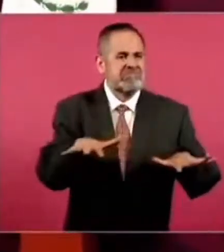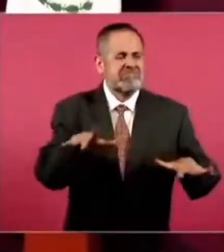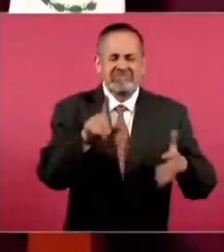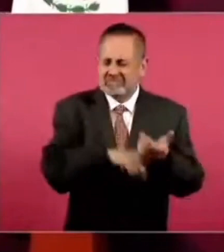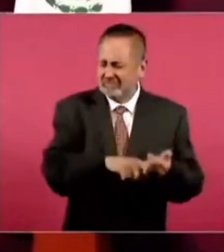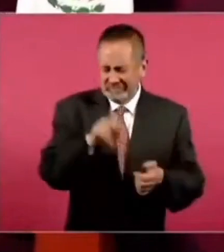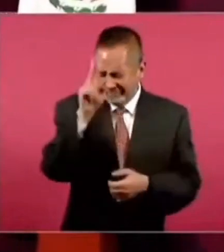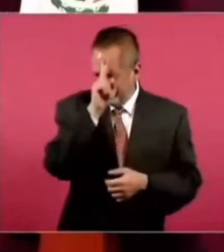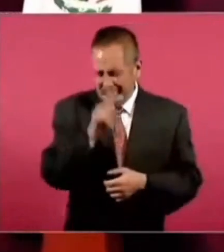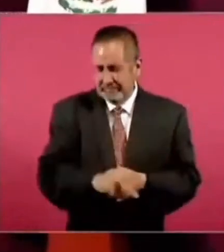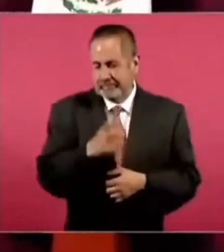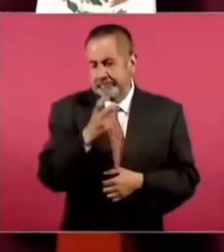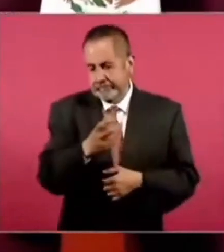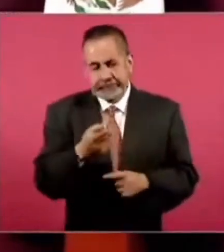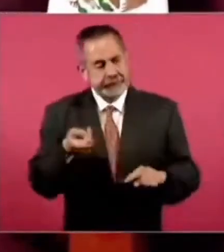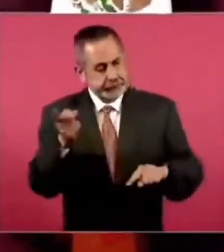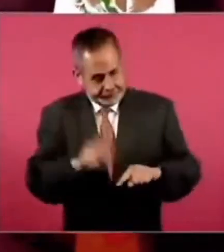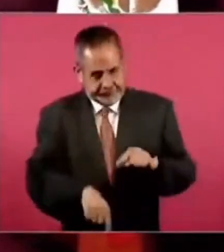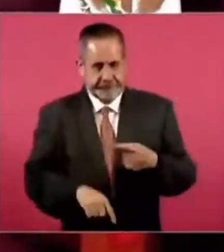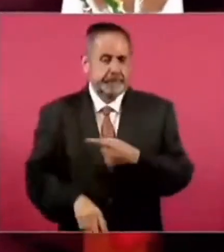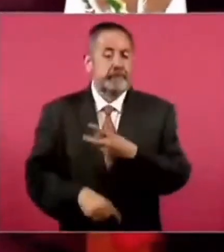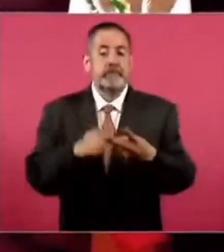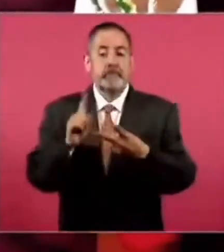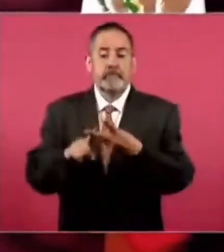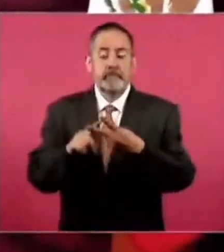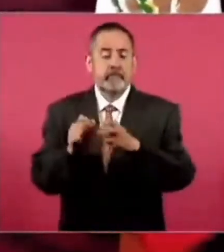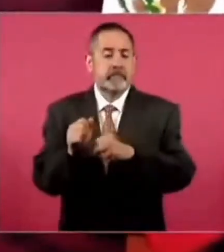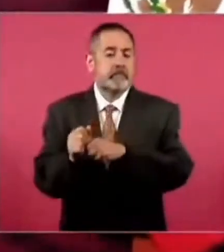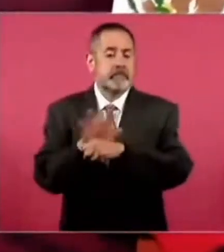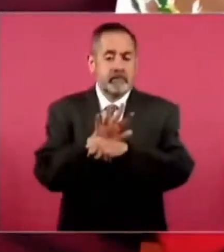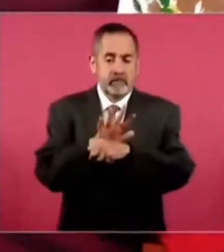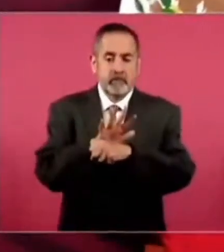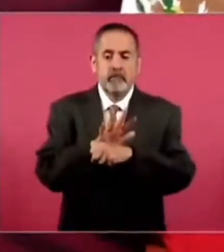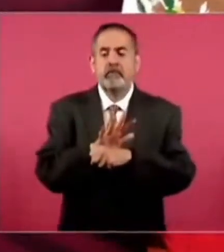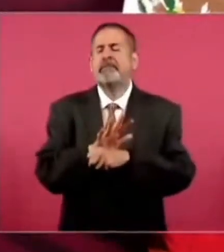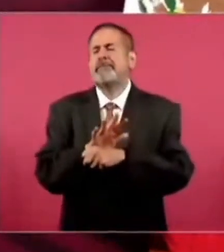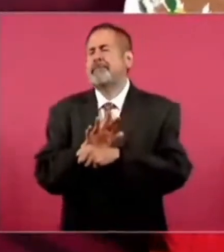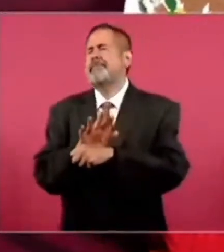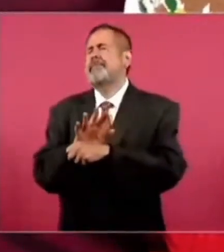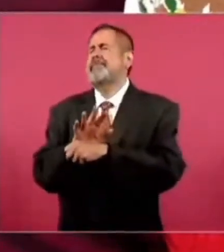Y luego la pandemia del COVID.